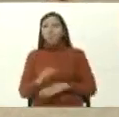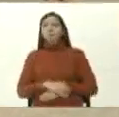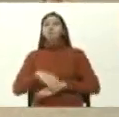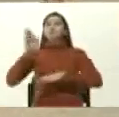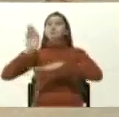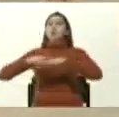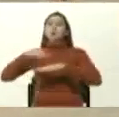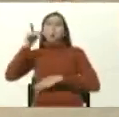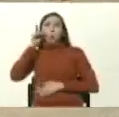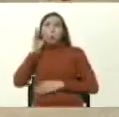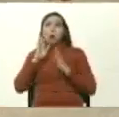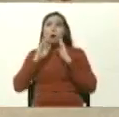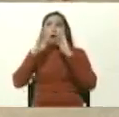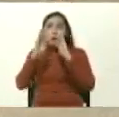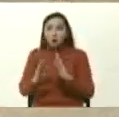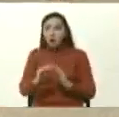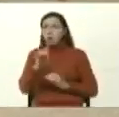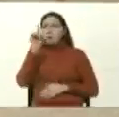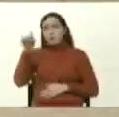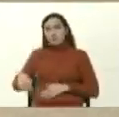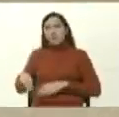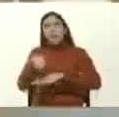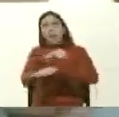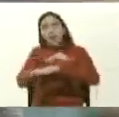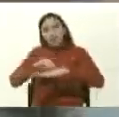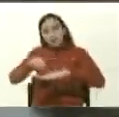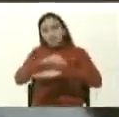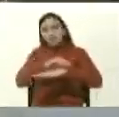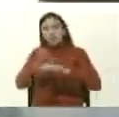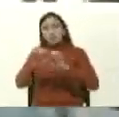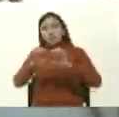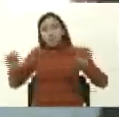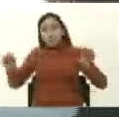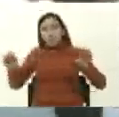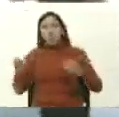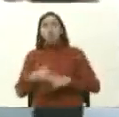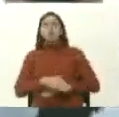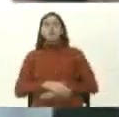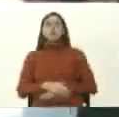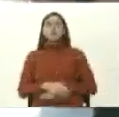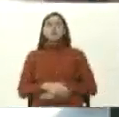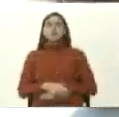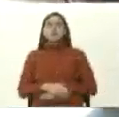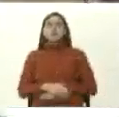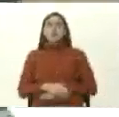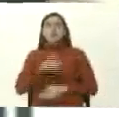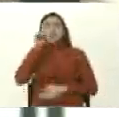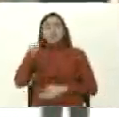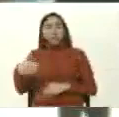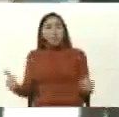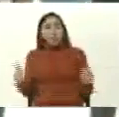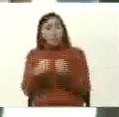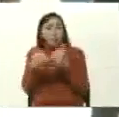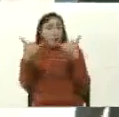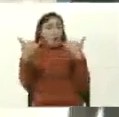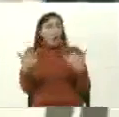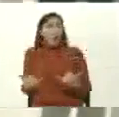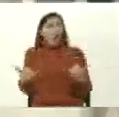saludos y bendiciones igual a nuestra hermana Yelisa Santaella, ministra del Poder Popular para la Educación. Me acompaña en este